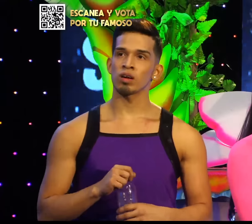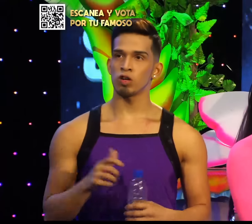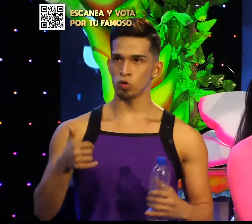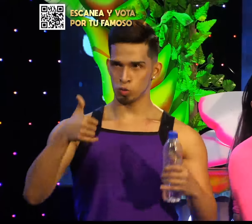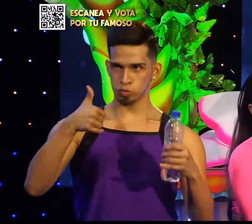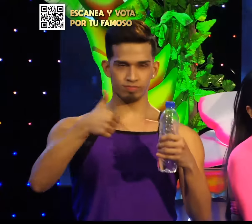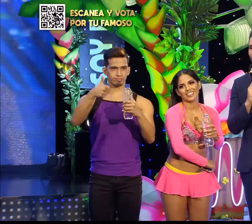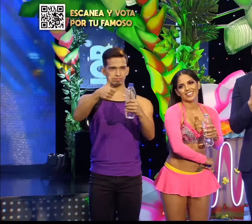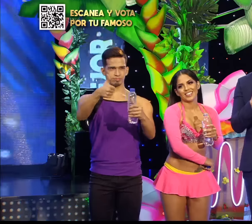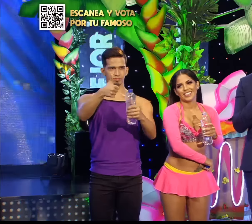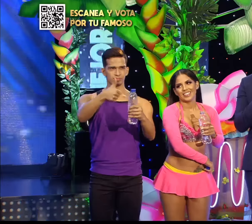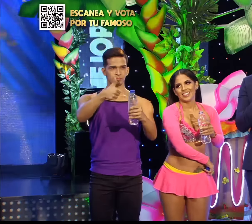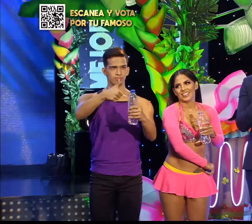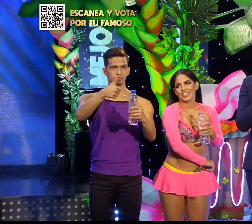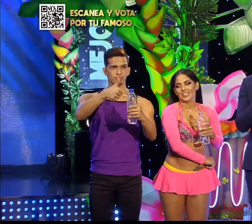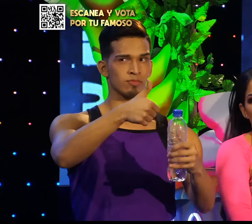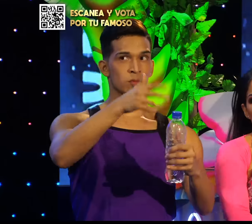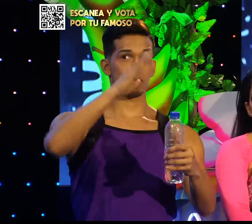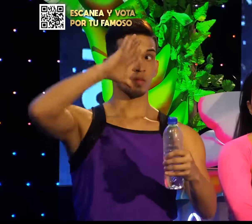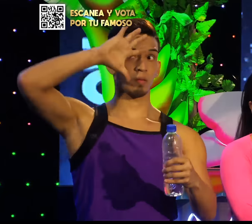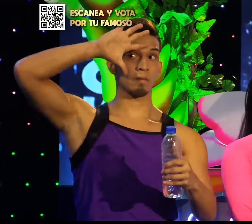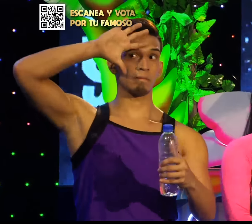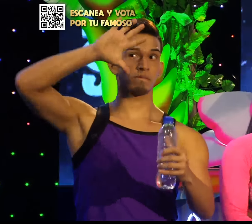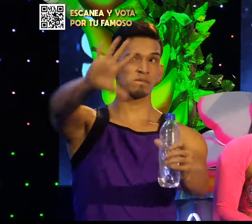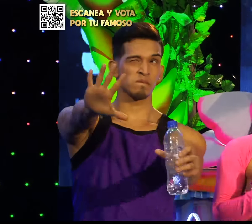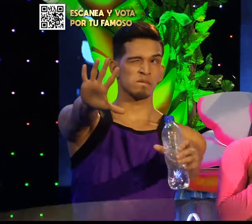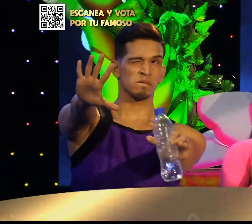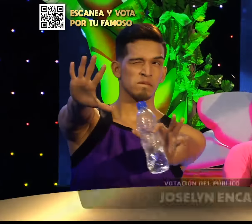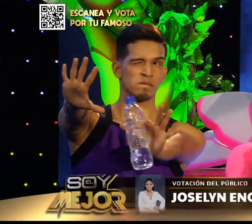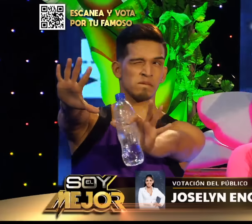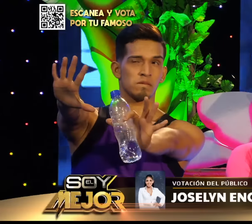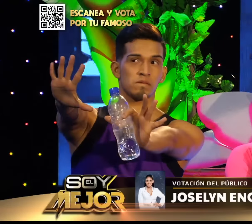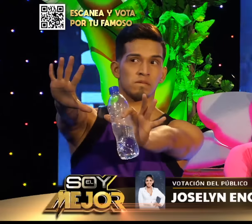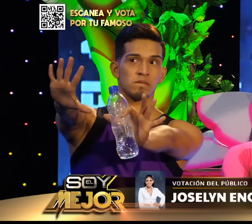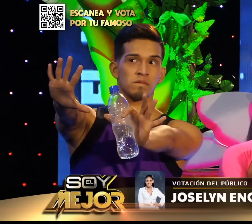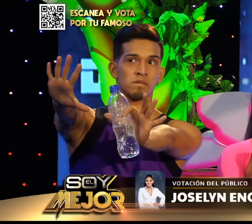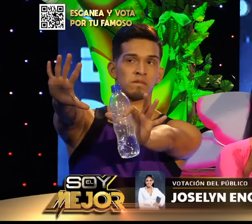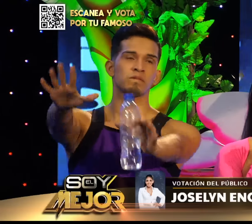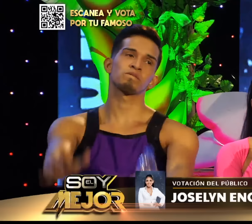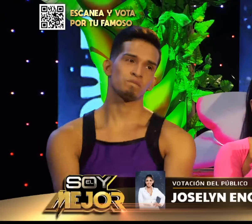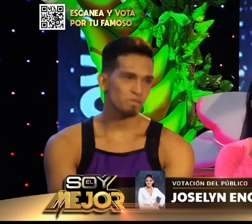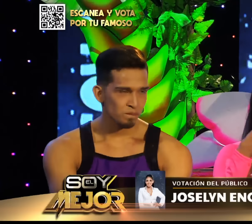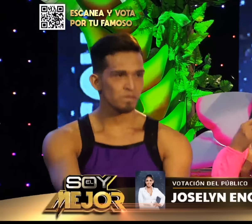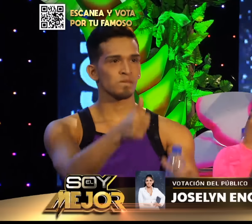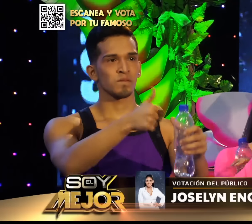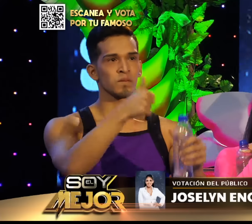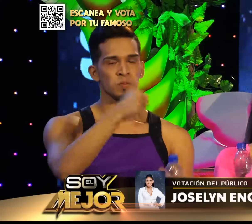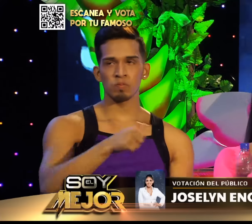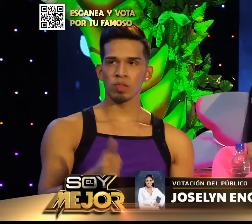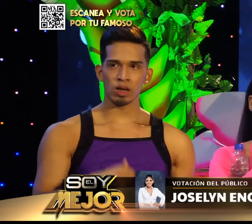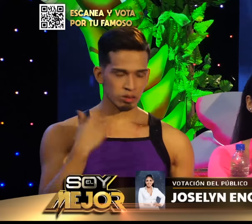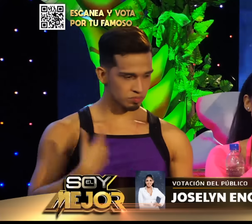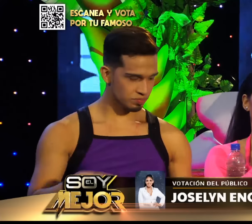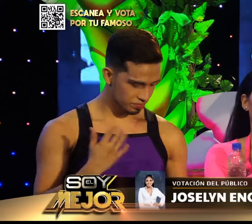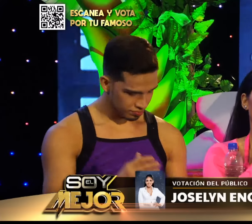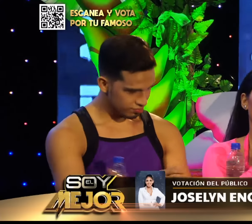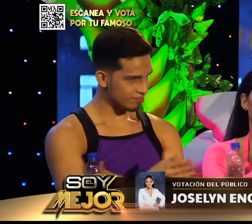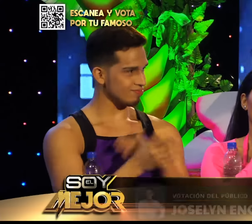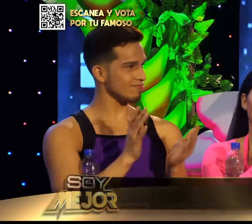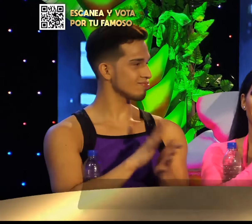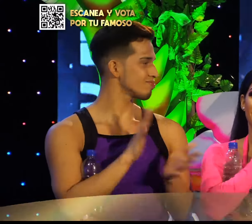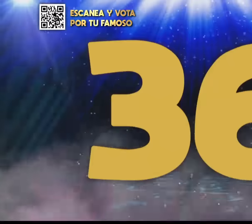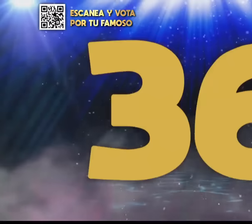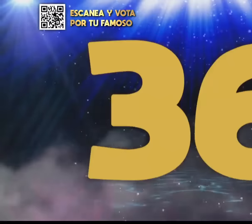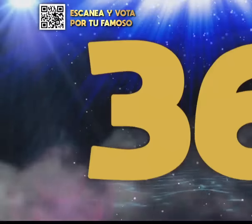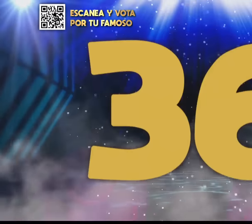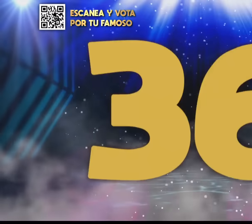el resultado es que Cristiano y Jocelyn tienen... ¡Pip! Tienen un... Tienen otro 9, señores.